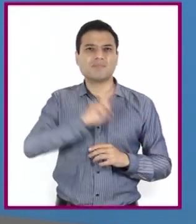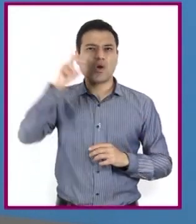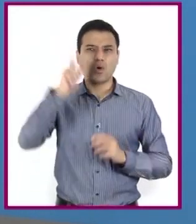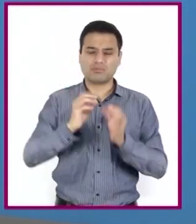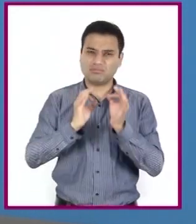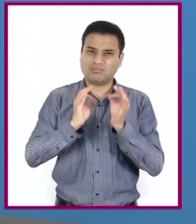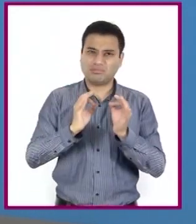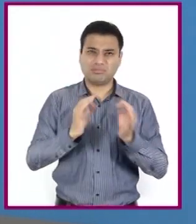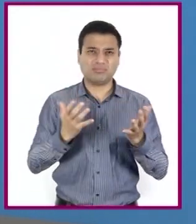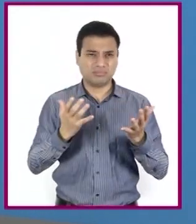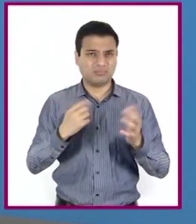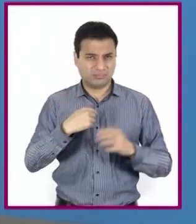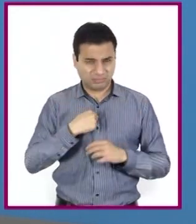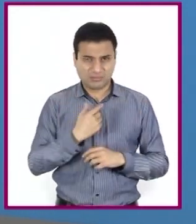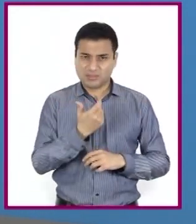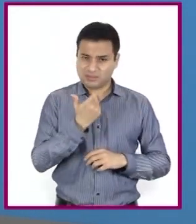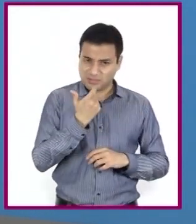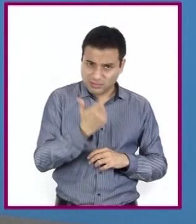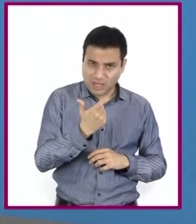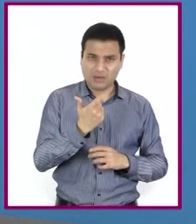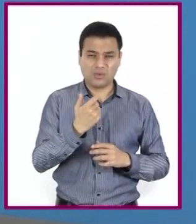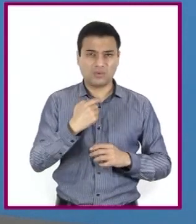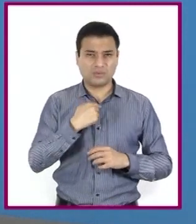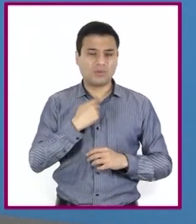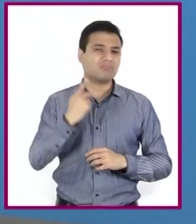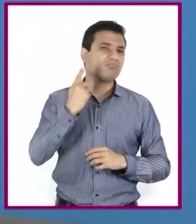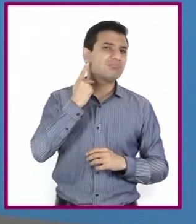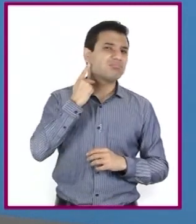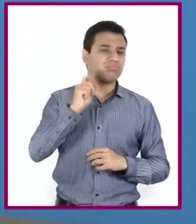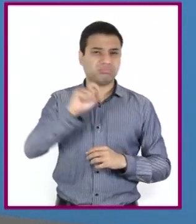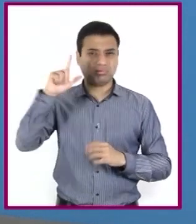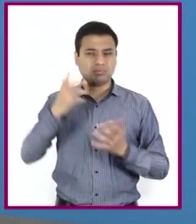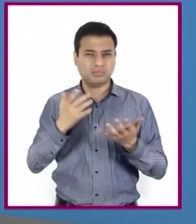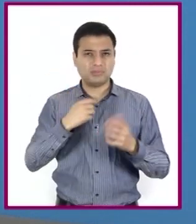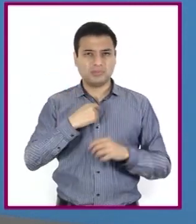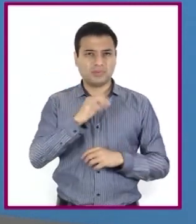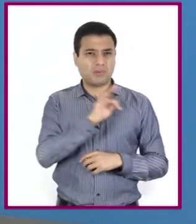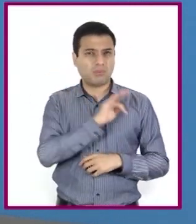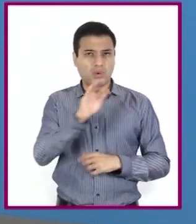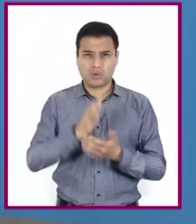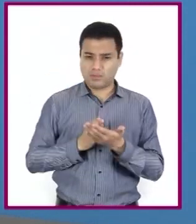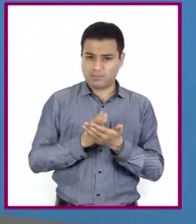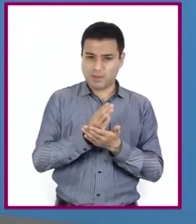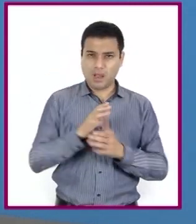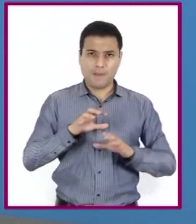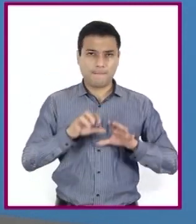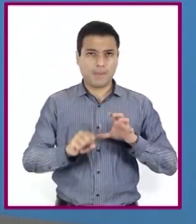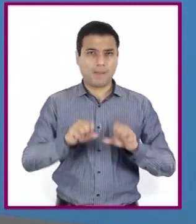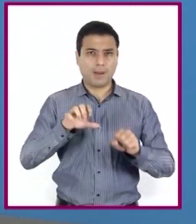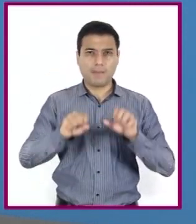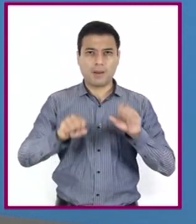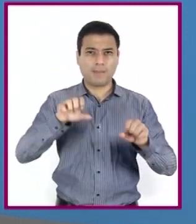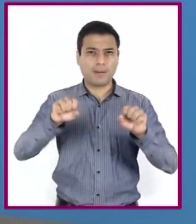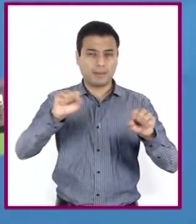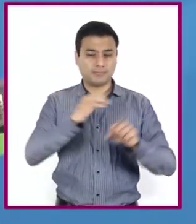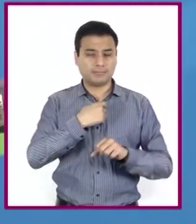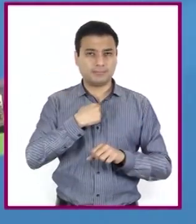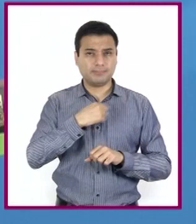condiciones y recursos económicos, y de esta manera se justificaba su expansión territorial por el